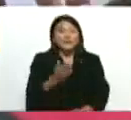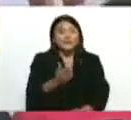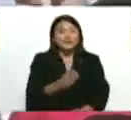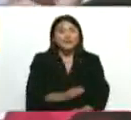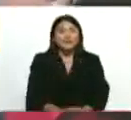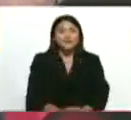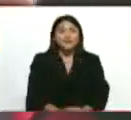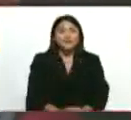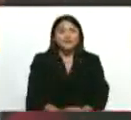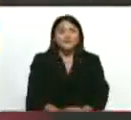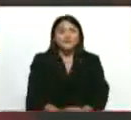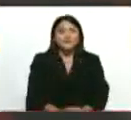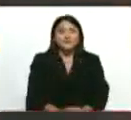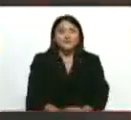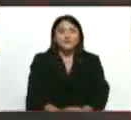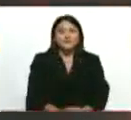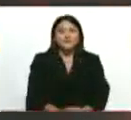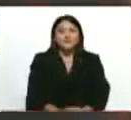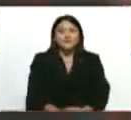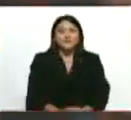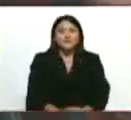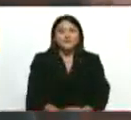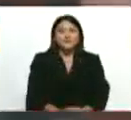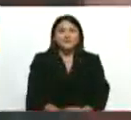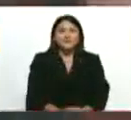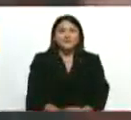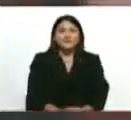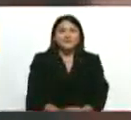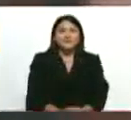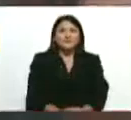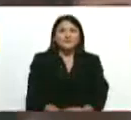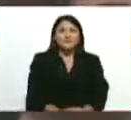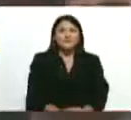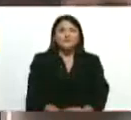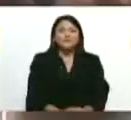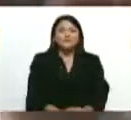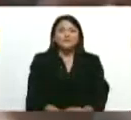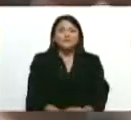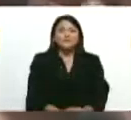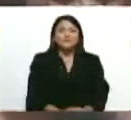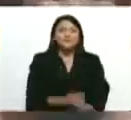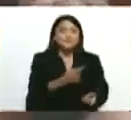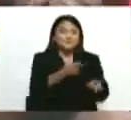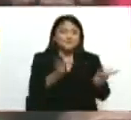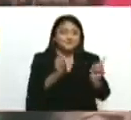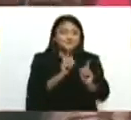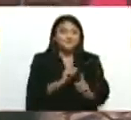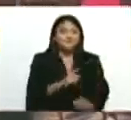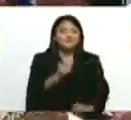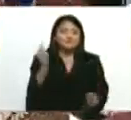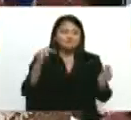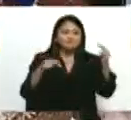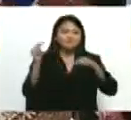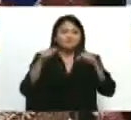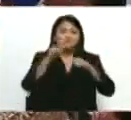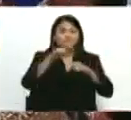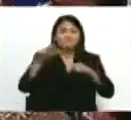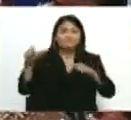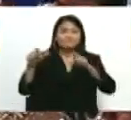Bueno, hermanos y hermanas, entonces que estos compañeros... Miren, aquí están con nosotros,